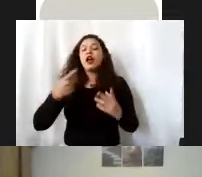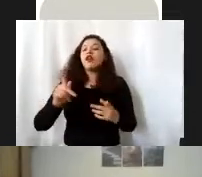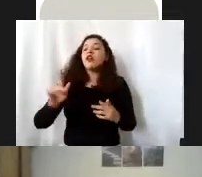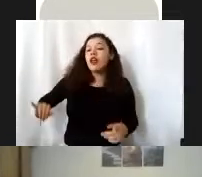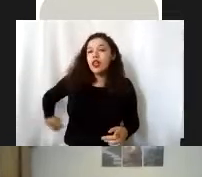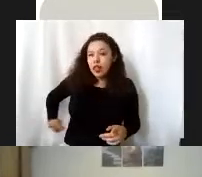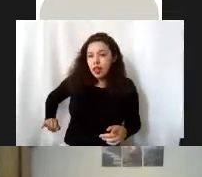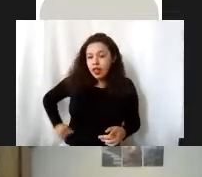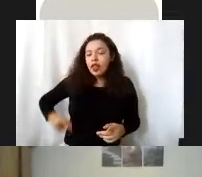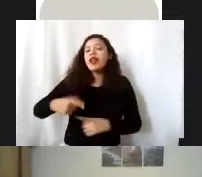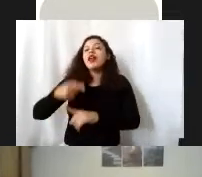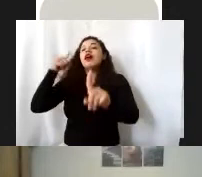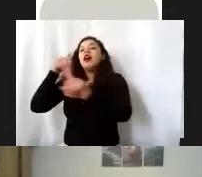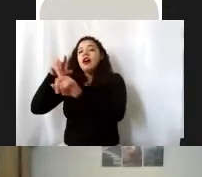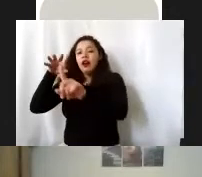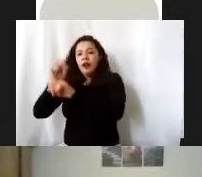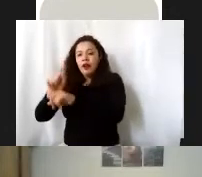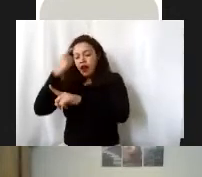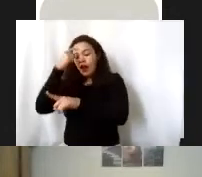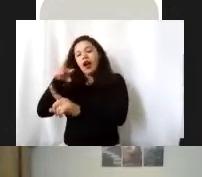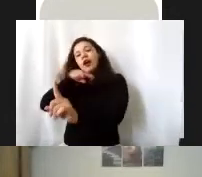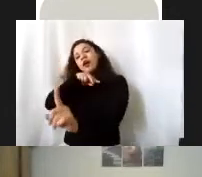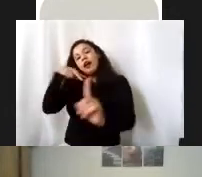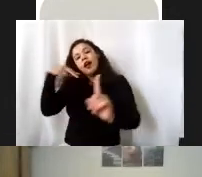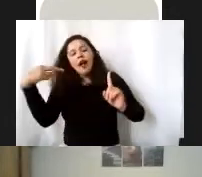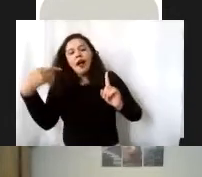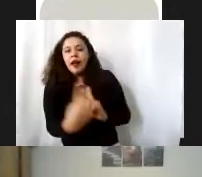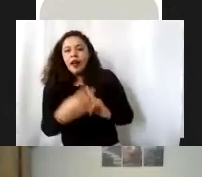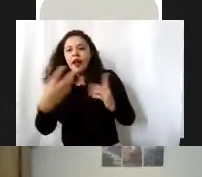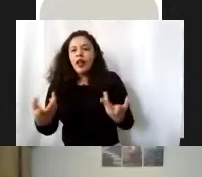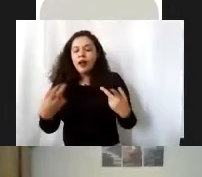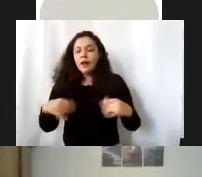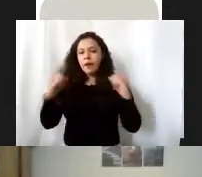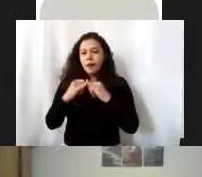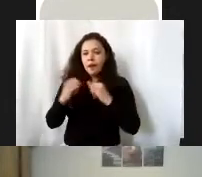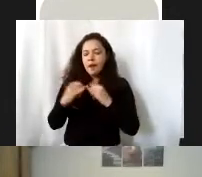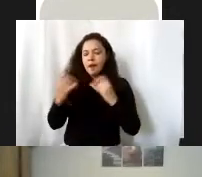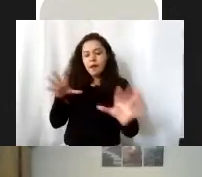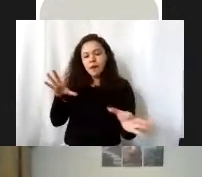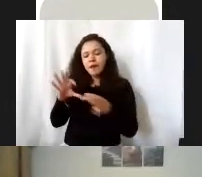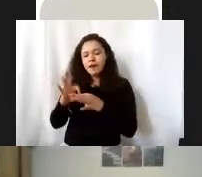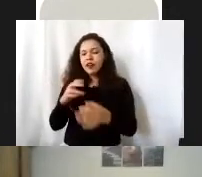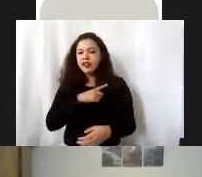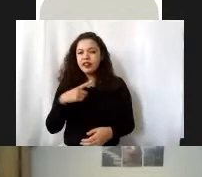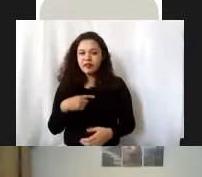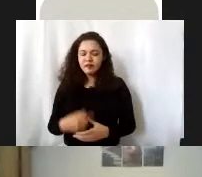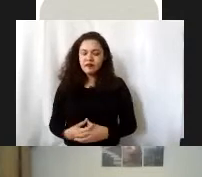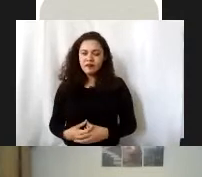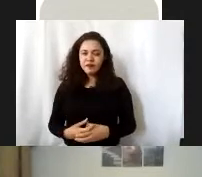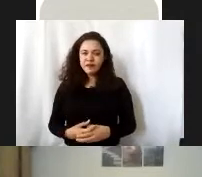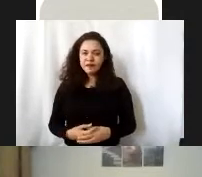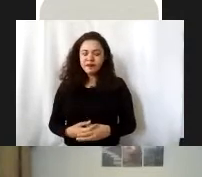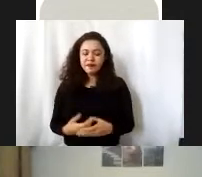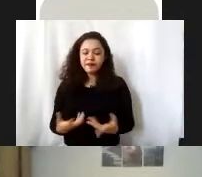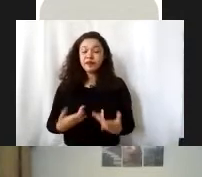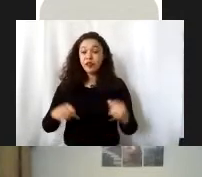la finalidad, a la visión o a la misión de las instituciones, ¿no? O sea, una institución,